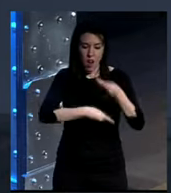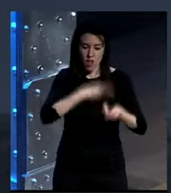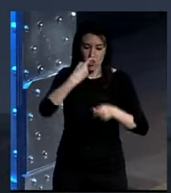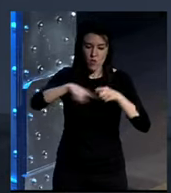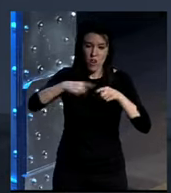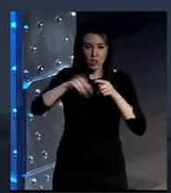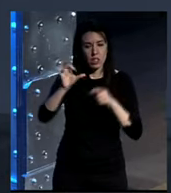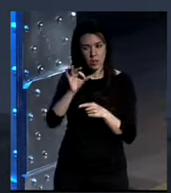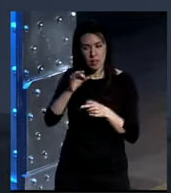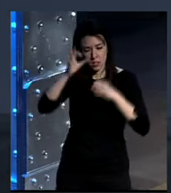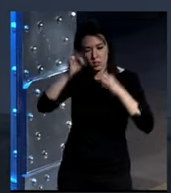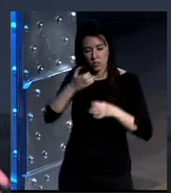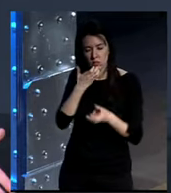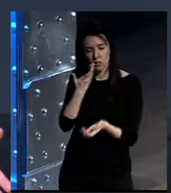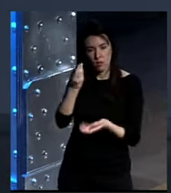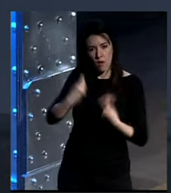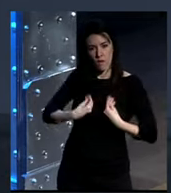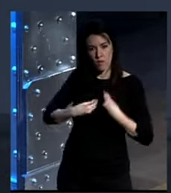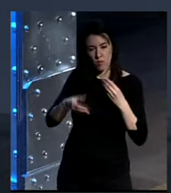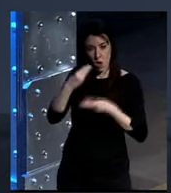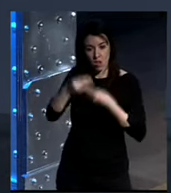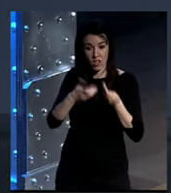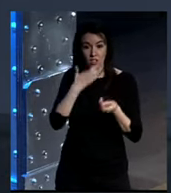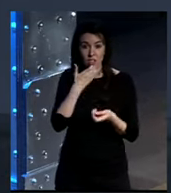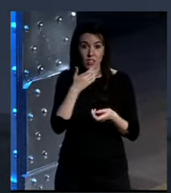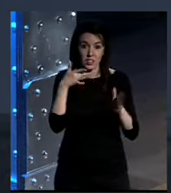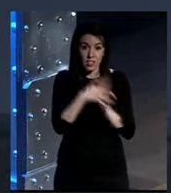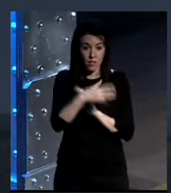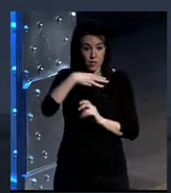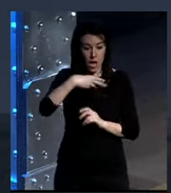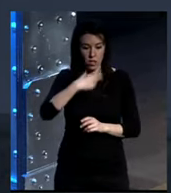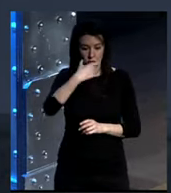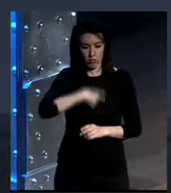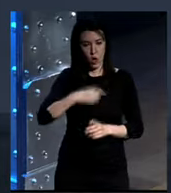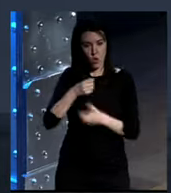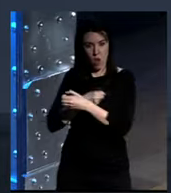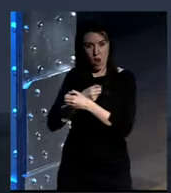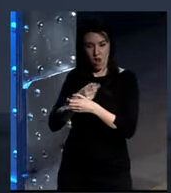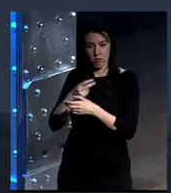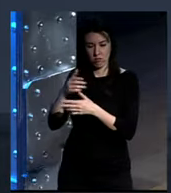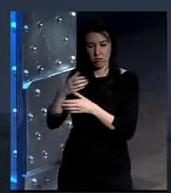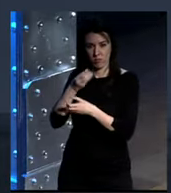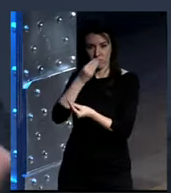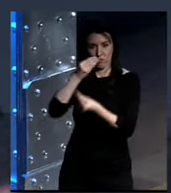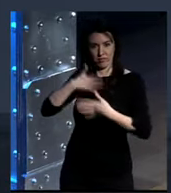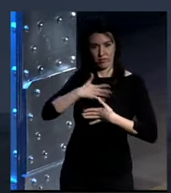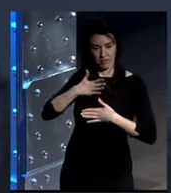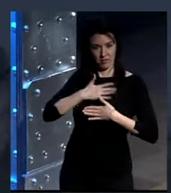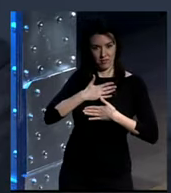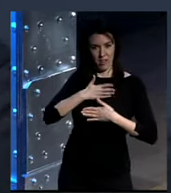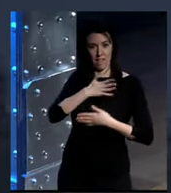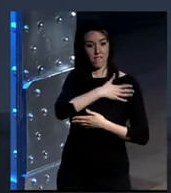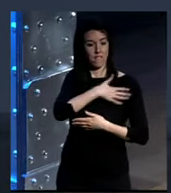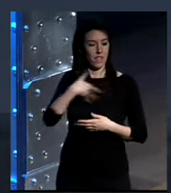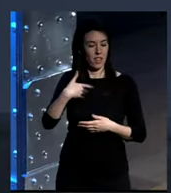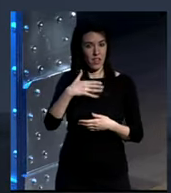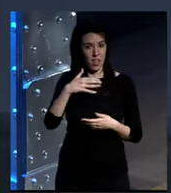hecho Sebastián. Por lo tanto, ahora no será Manolo Bueno, será Sebastián Oliver el que le ponga a Javier Nadal, el